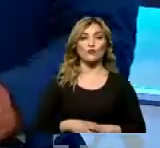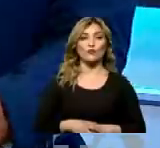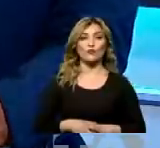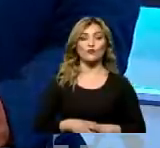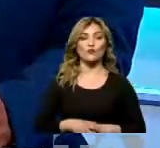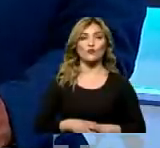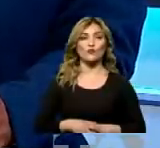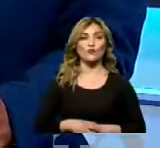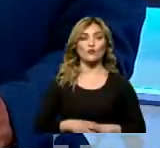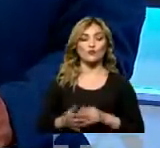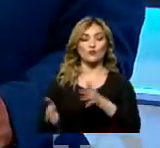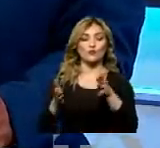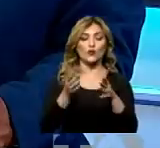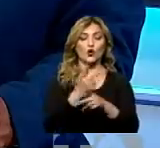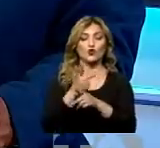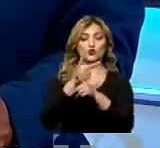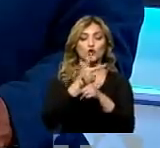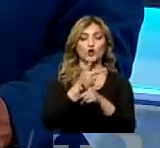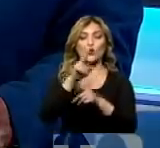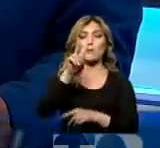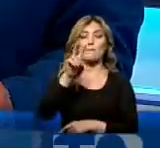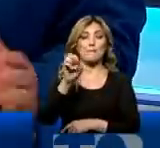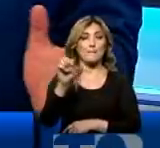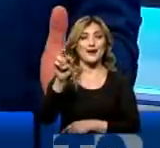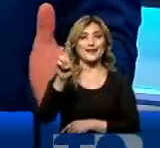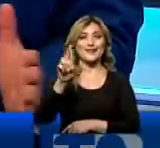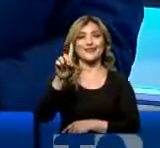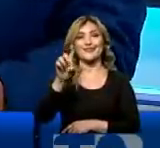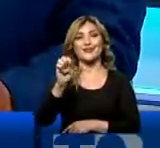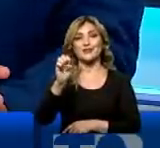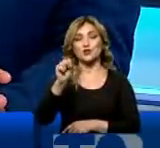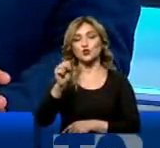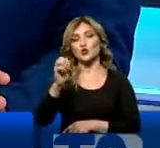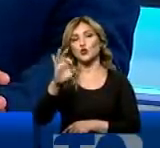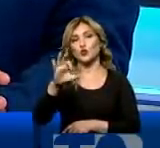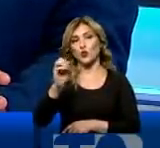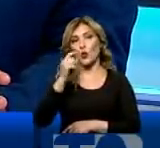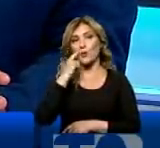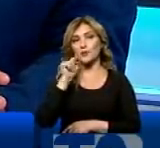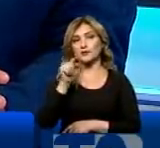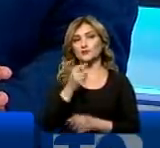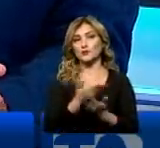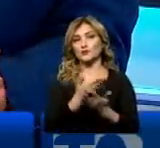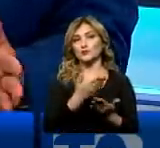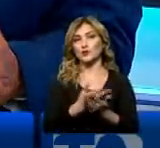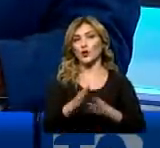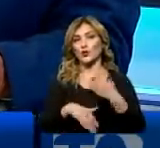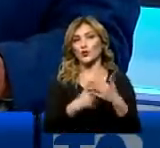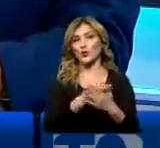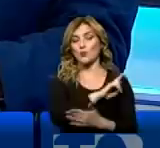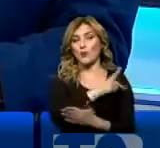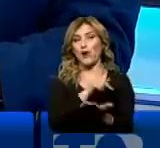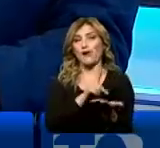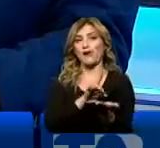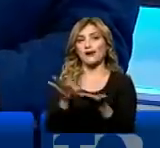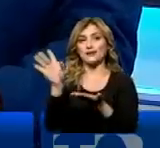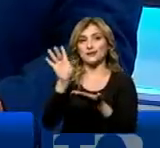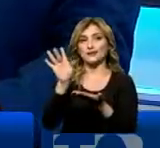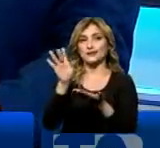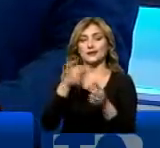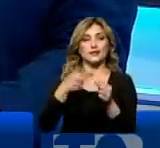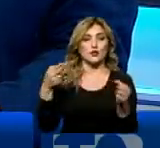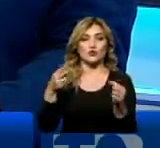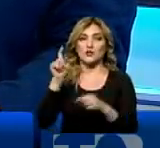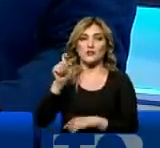horas. El consejero Luis Verde Soto propone que se vayan todos del Consejo Nacional Electoral o que busquen mediación a fin de